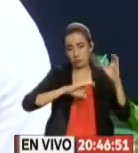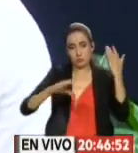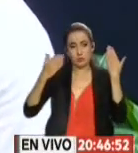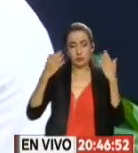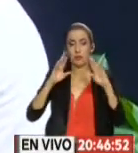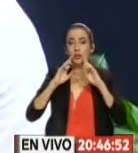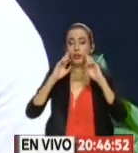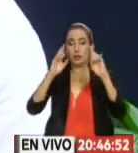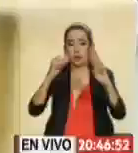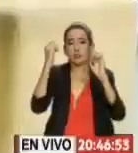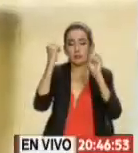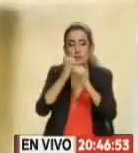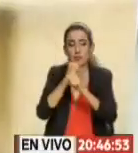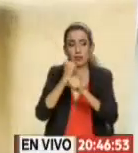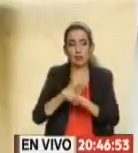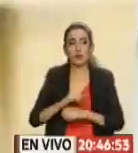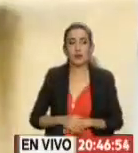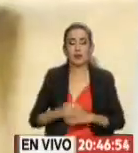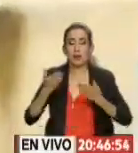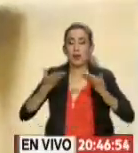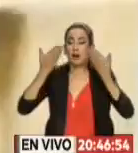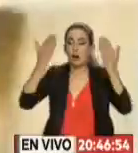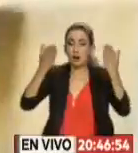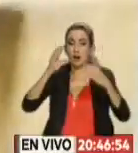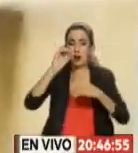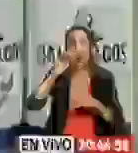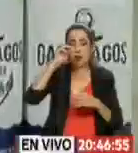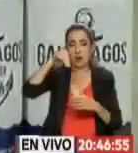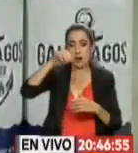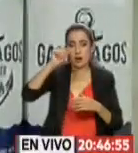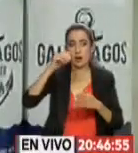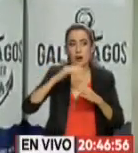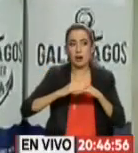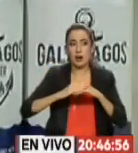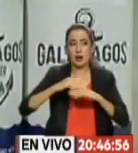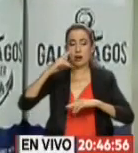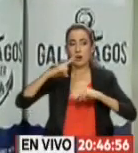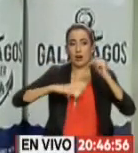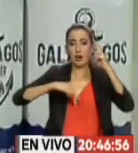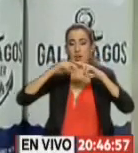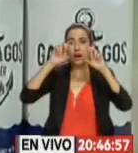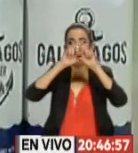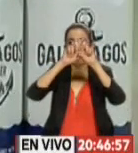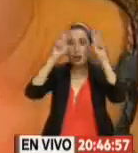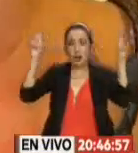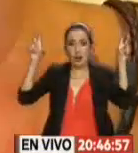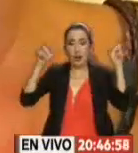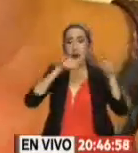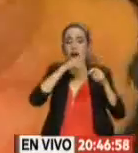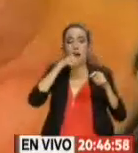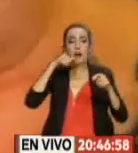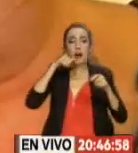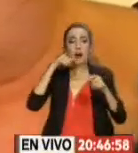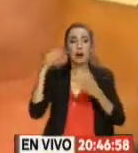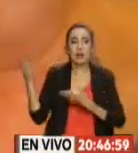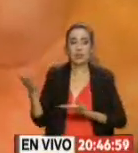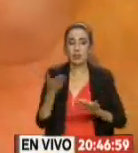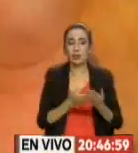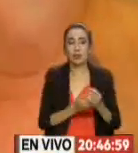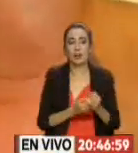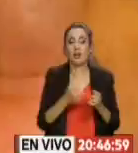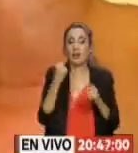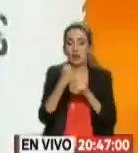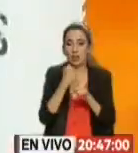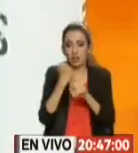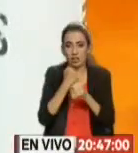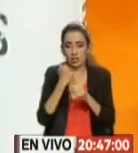generar empleo más no buscarlo. Omar Jiménez indica que ya se construye en Galápagos una planta para la producción de esta bebida. Su